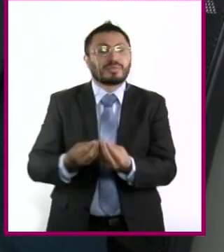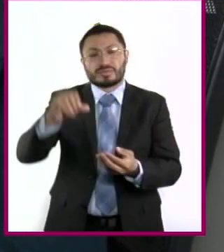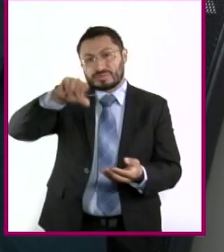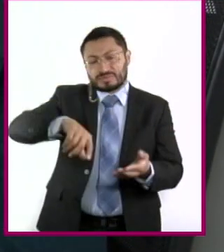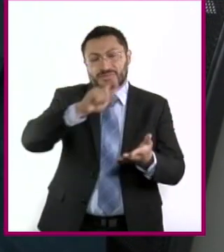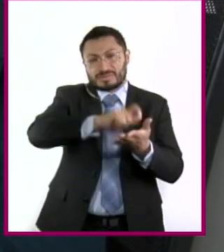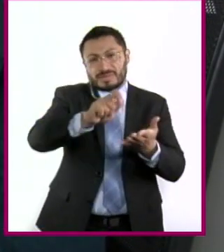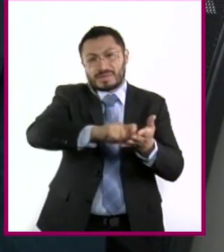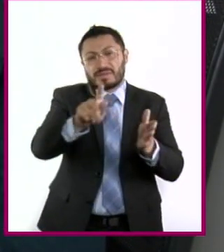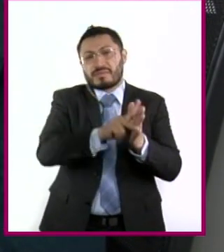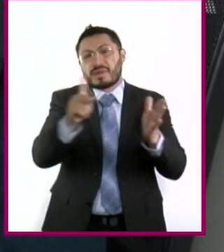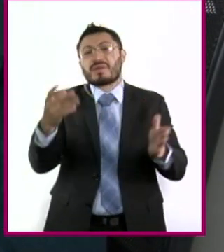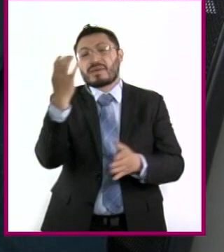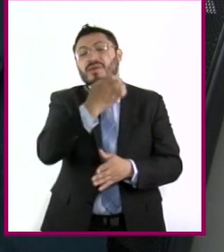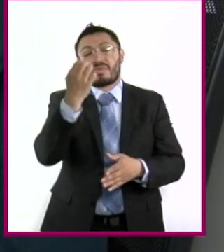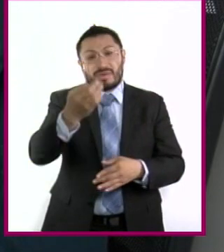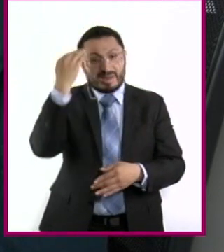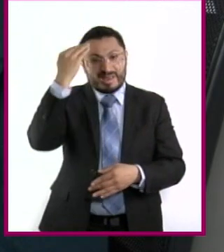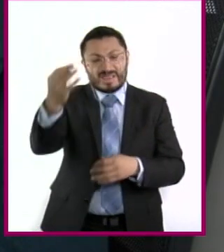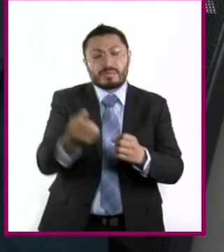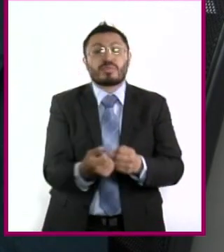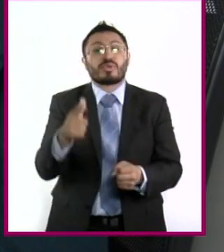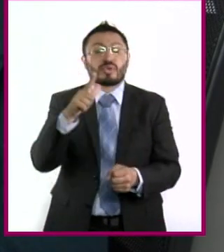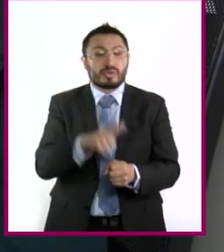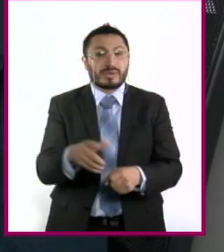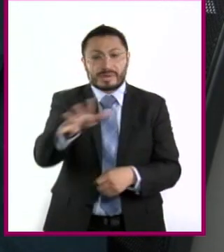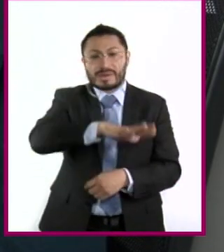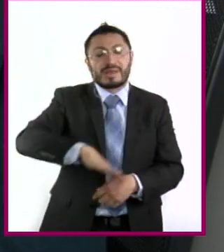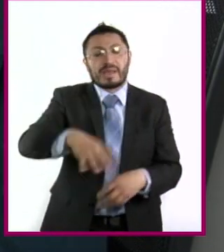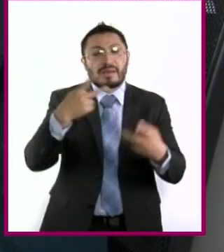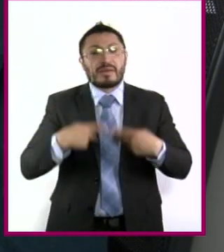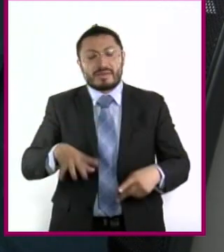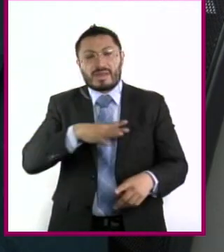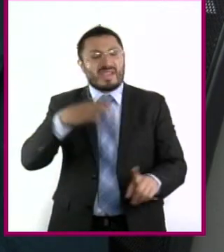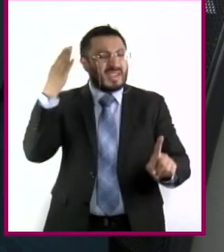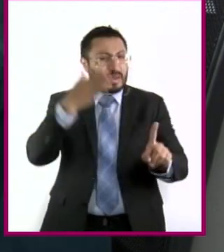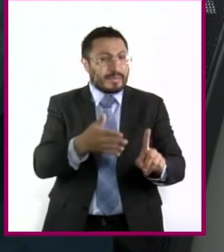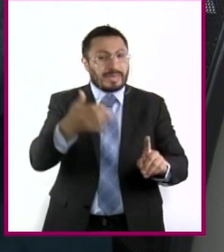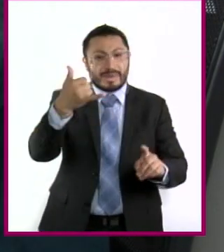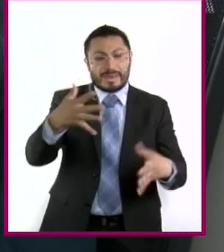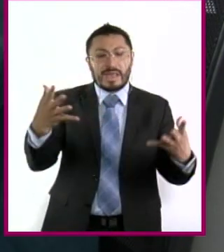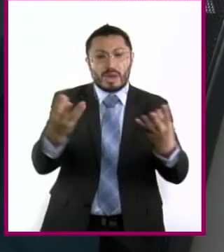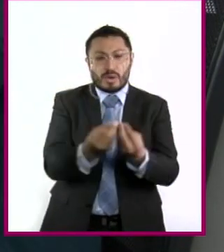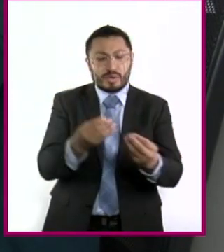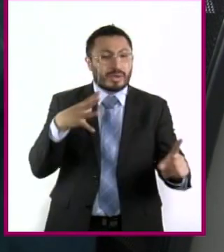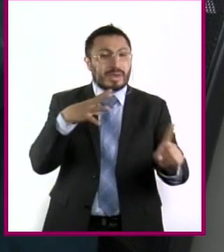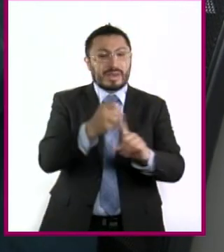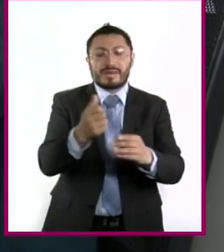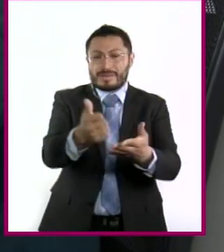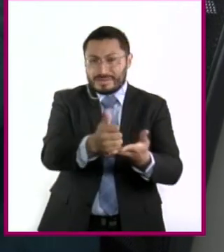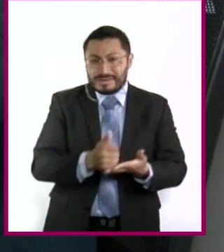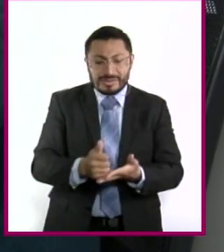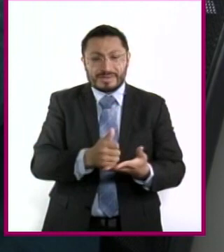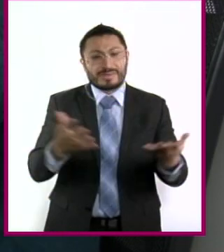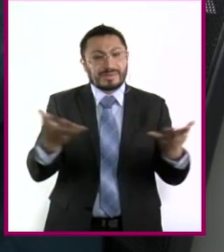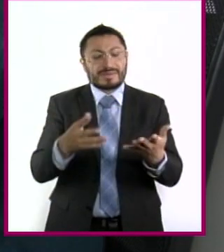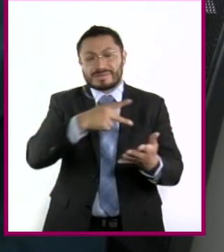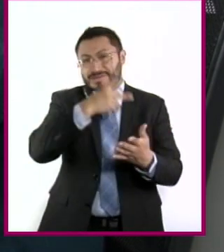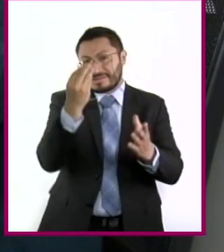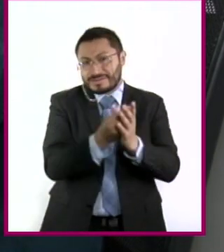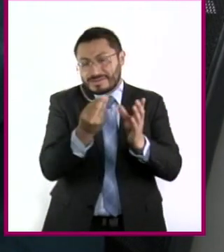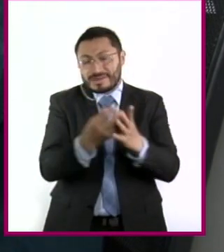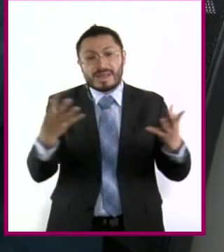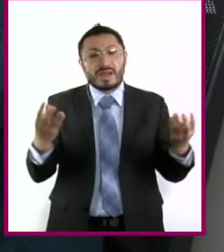del periódico escolar Nuestro Tiempo Social, donde la sociedad tiene sentido y la hacemos todos. Ayúdanos a construir este programa